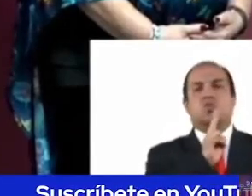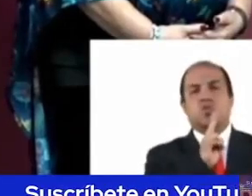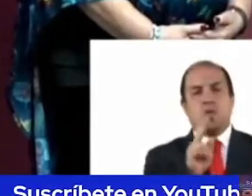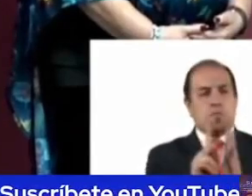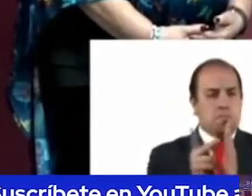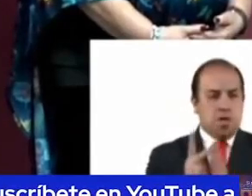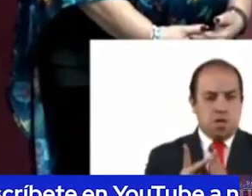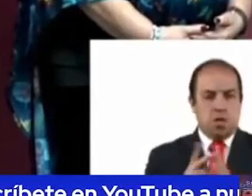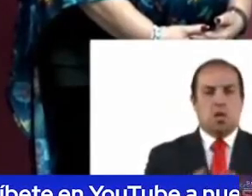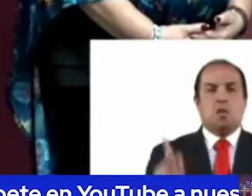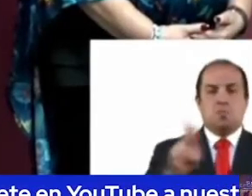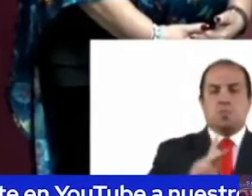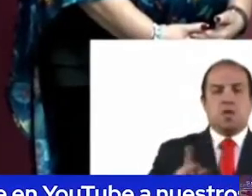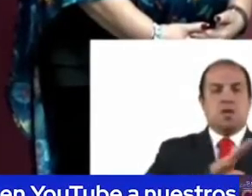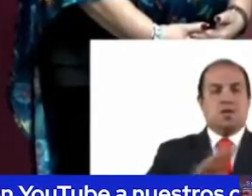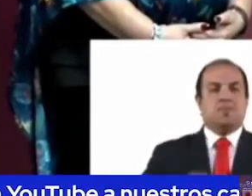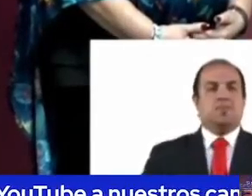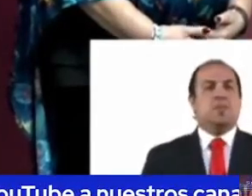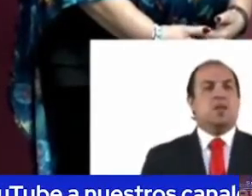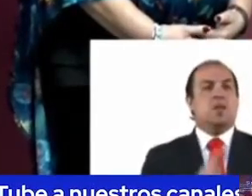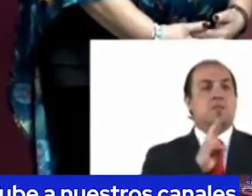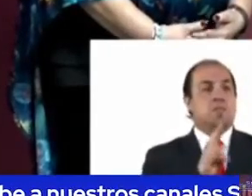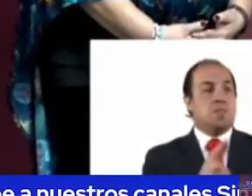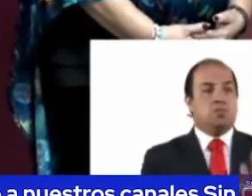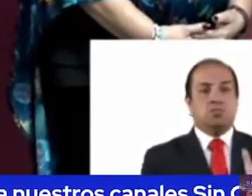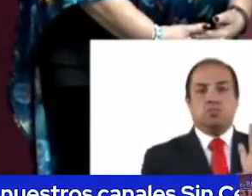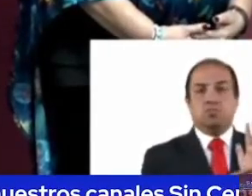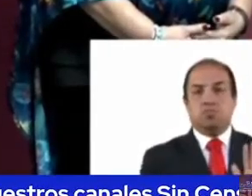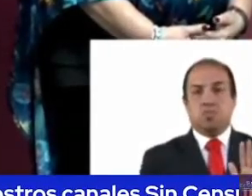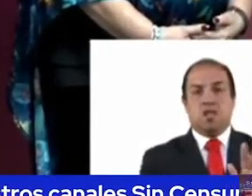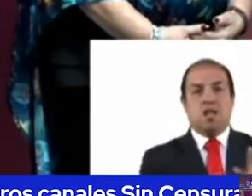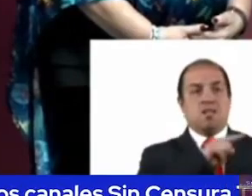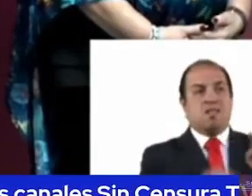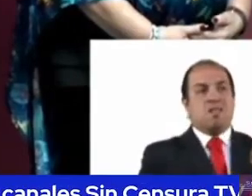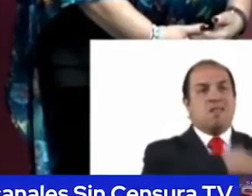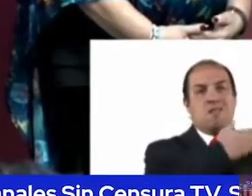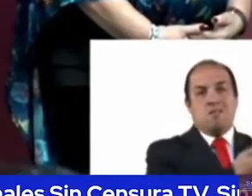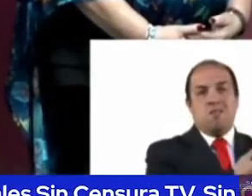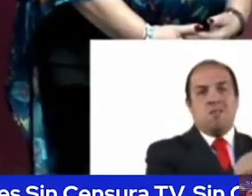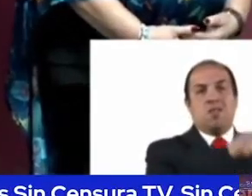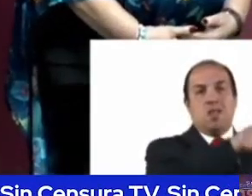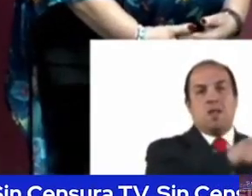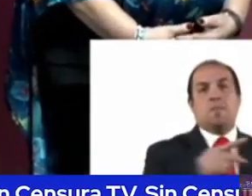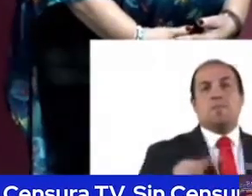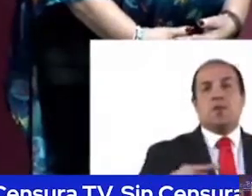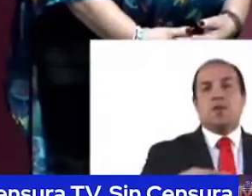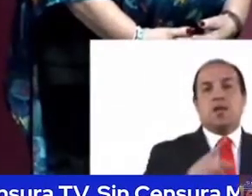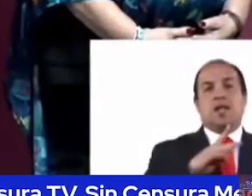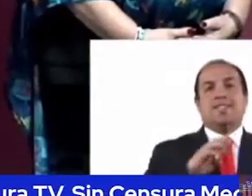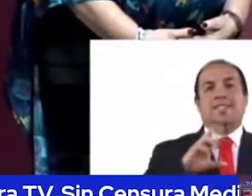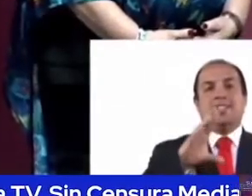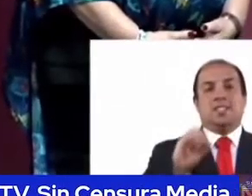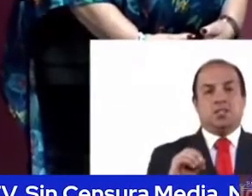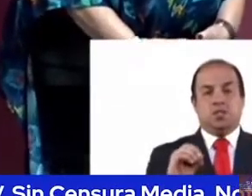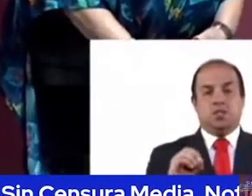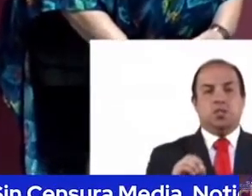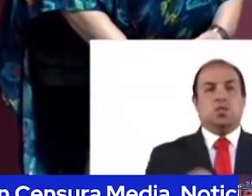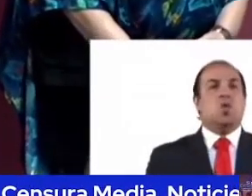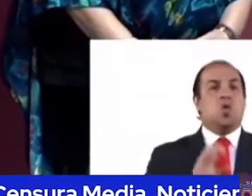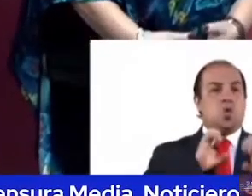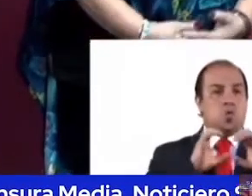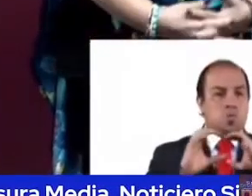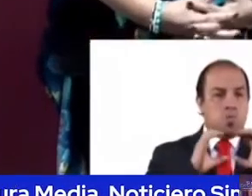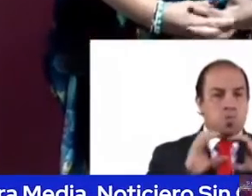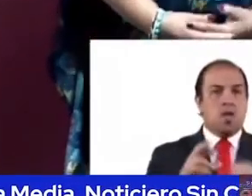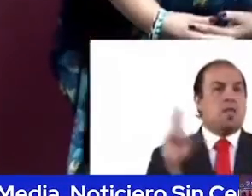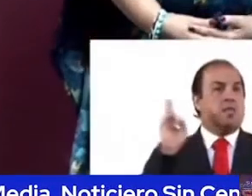el resultado de las acciones realizadas en torno al ataque directo del que fue víctima el periodista y comunicador de radio y televisión Ciro Gómez